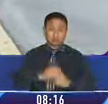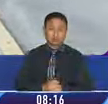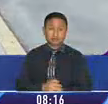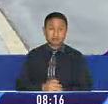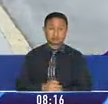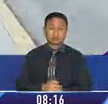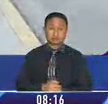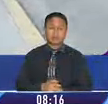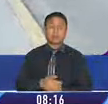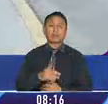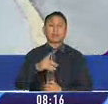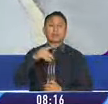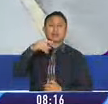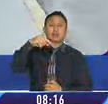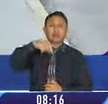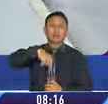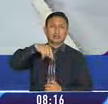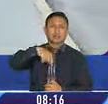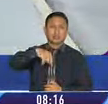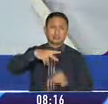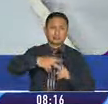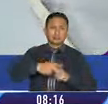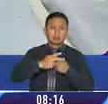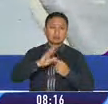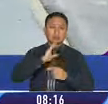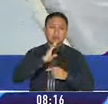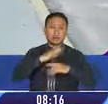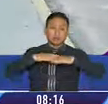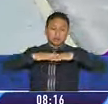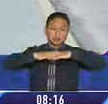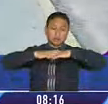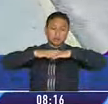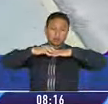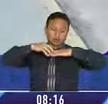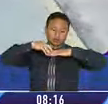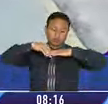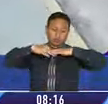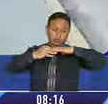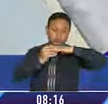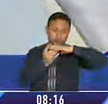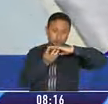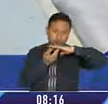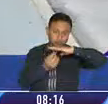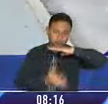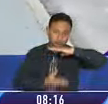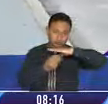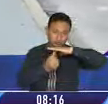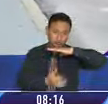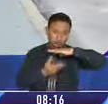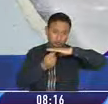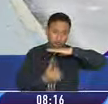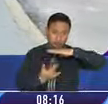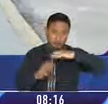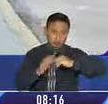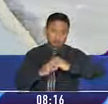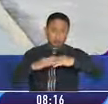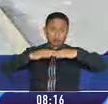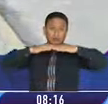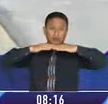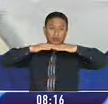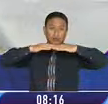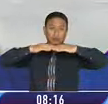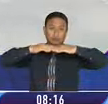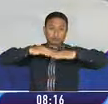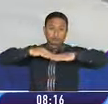una... empezó a penetrar el agua en las calles y empezó a generarse ya como principios de socavones. En varios